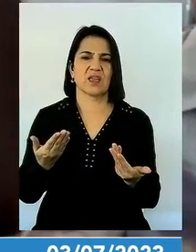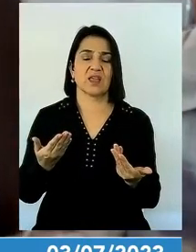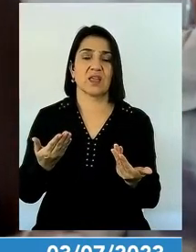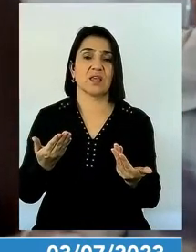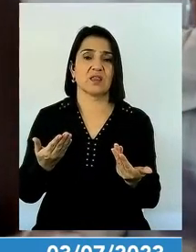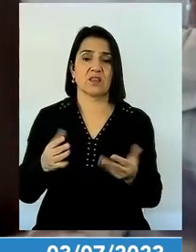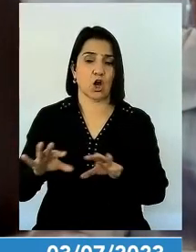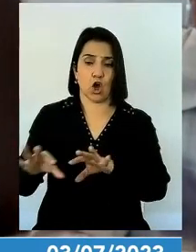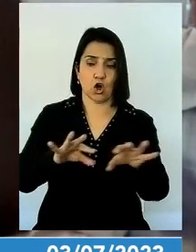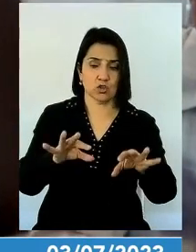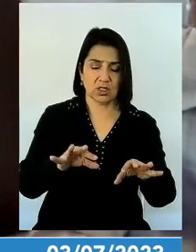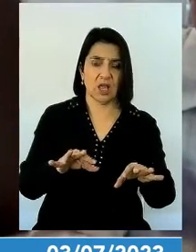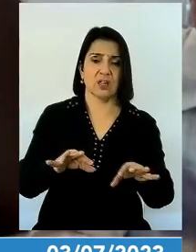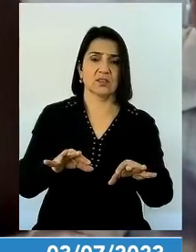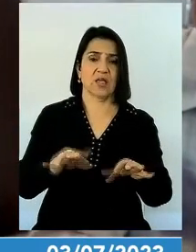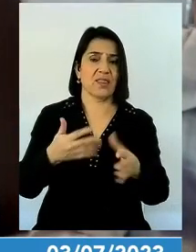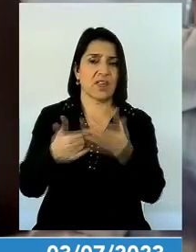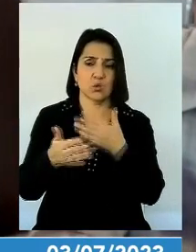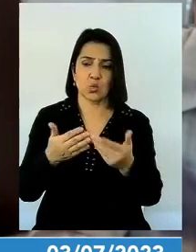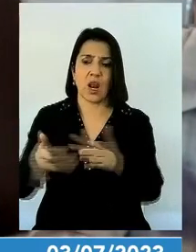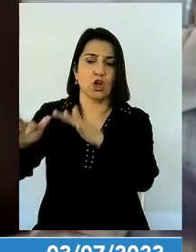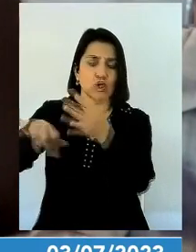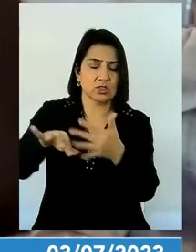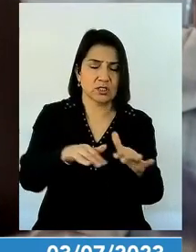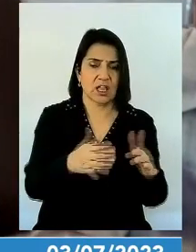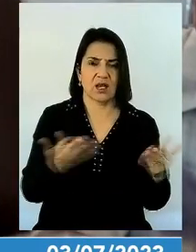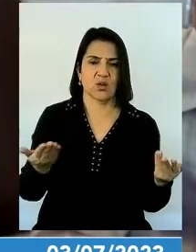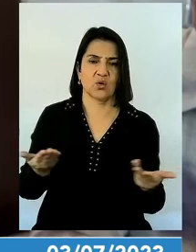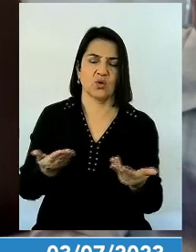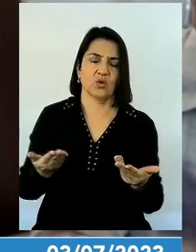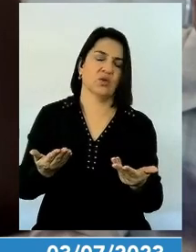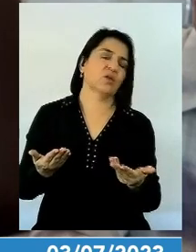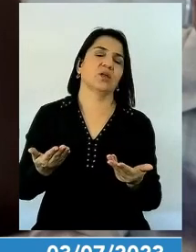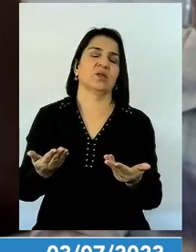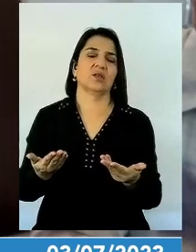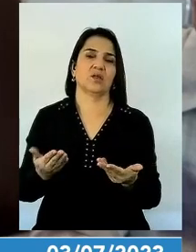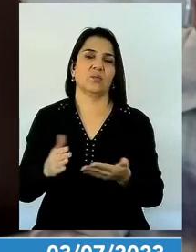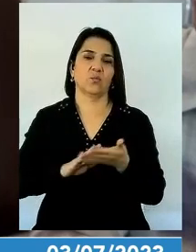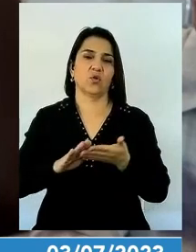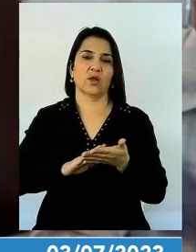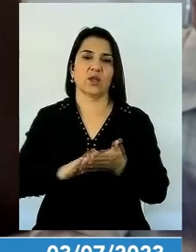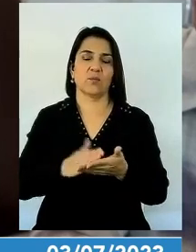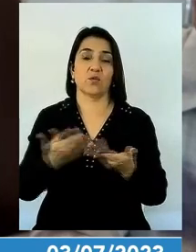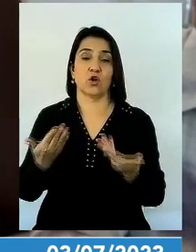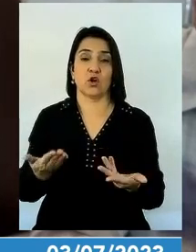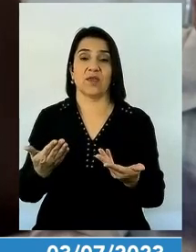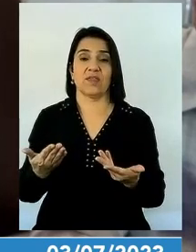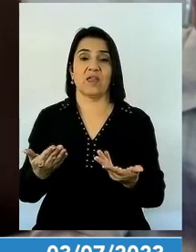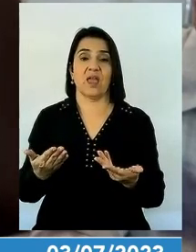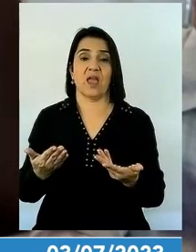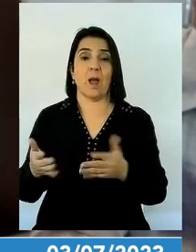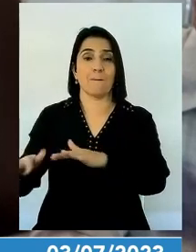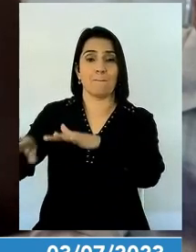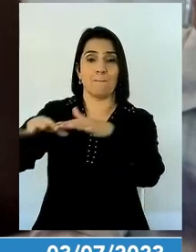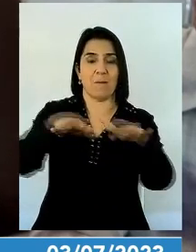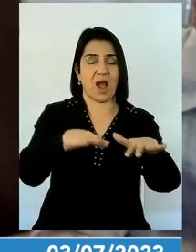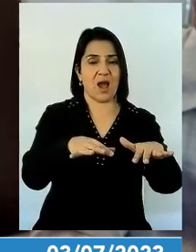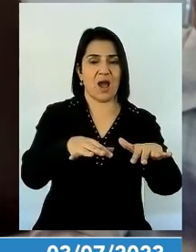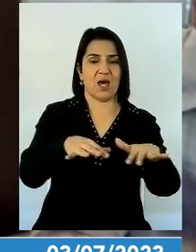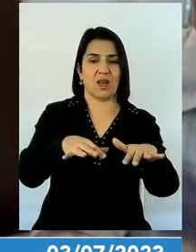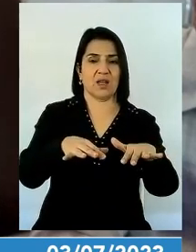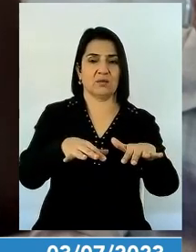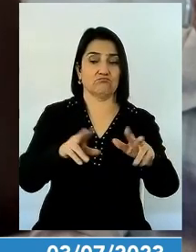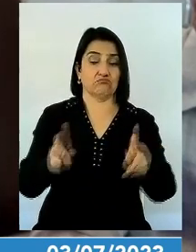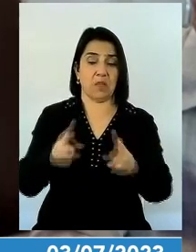océanos. Hoy en día, por ejemplo, si sucede una extracción, por ejemplo, de una especie y esta